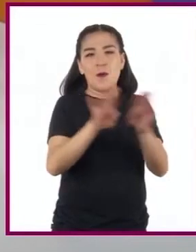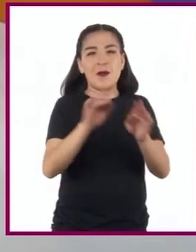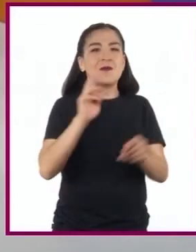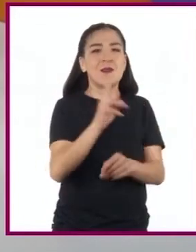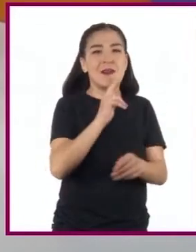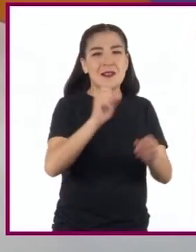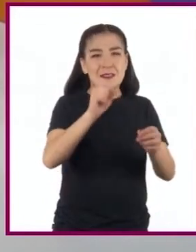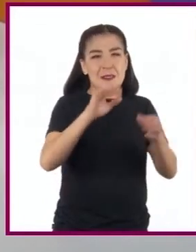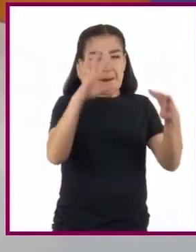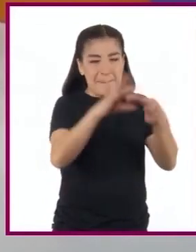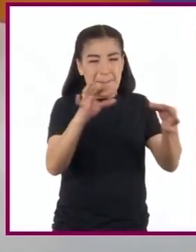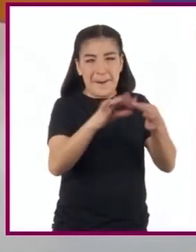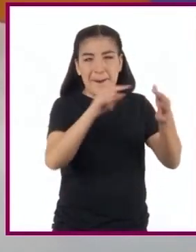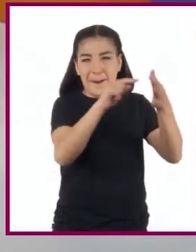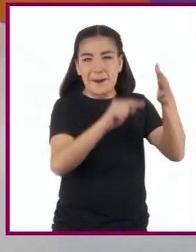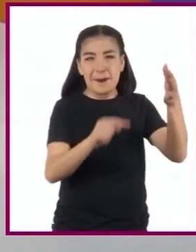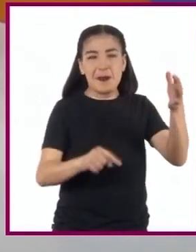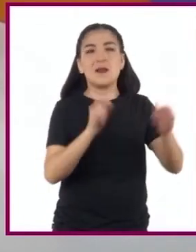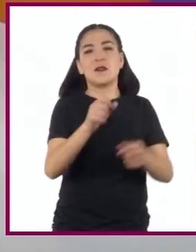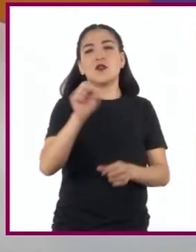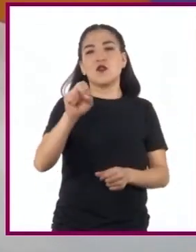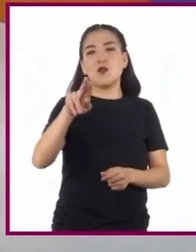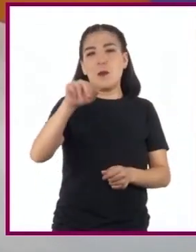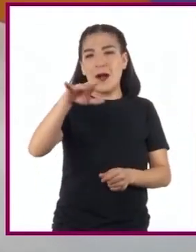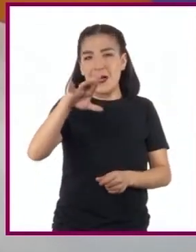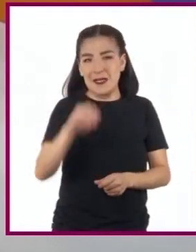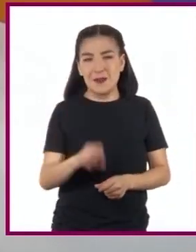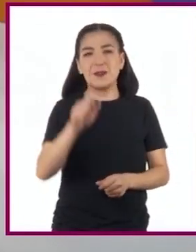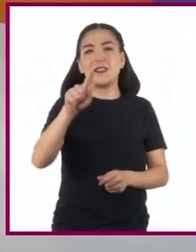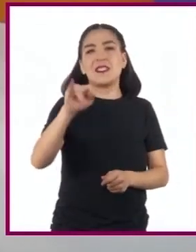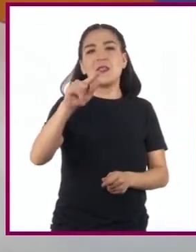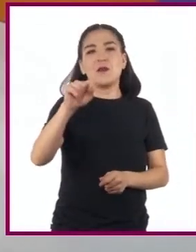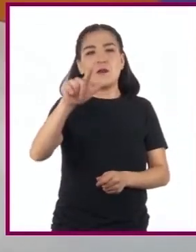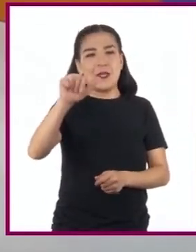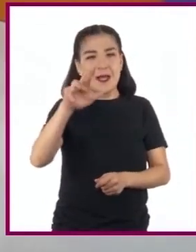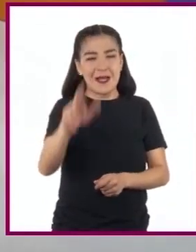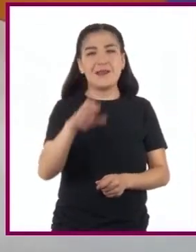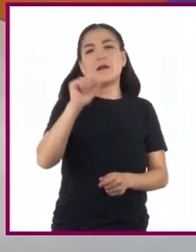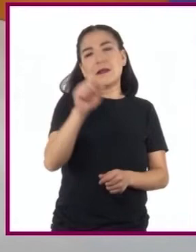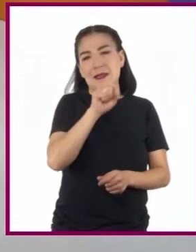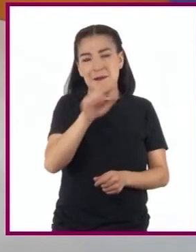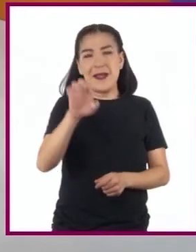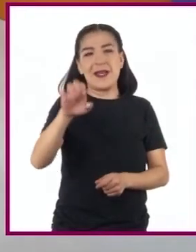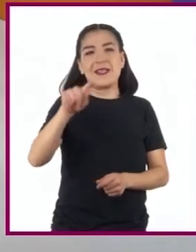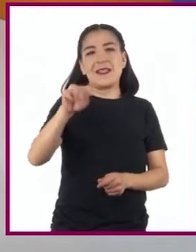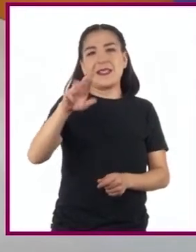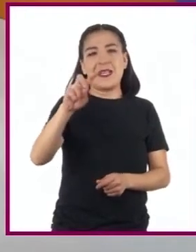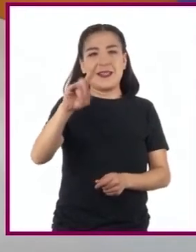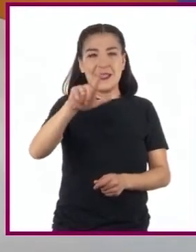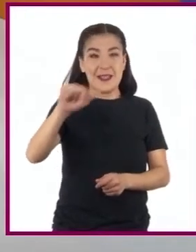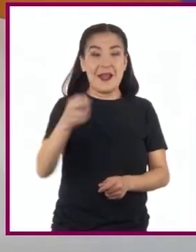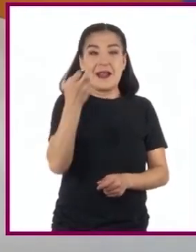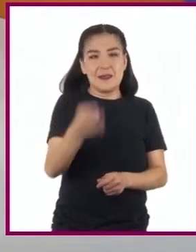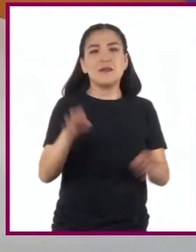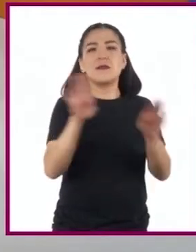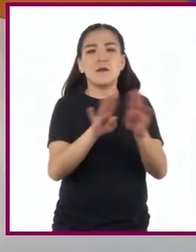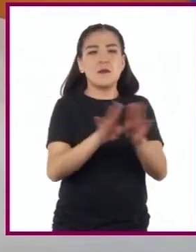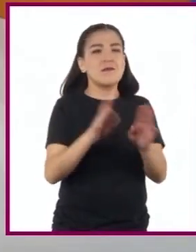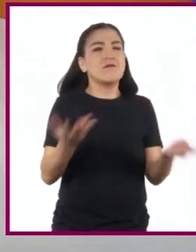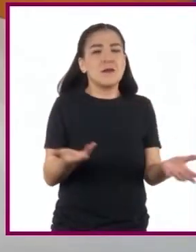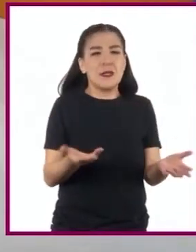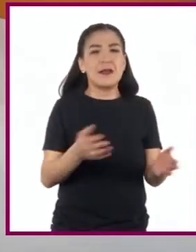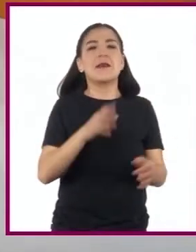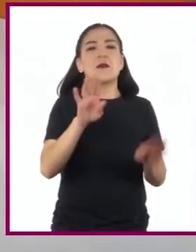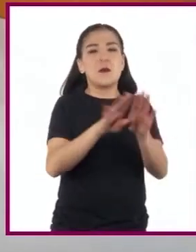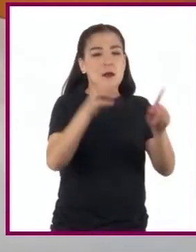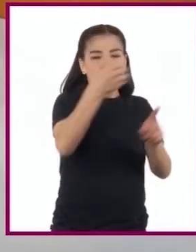en los titulares, sumarios y entradilla. Este desarrollo se realiza por lo general